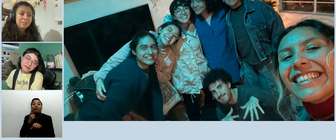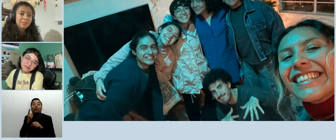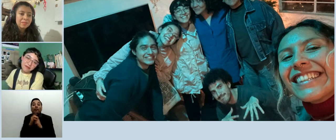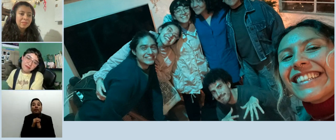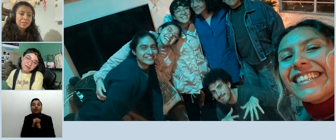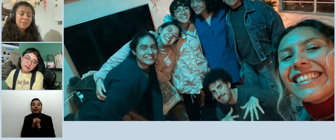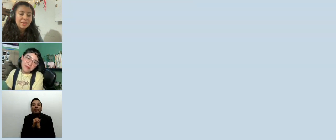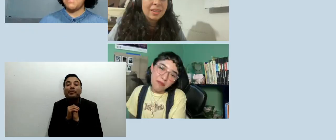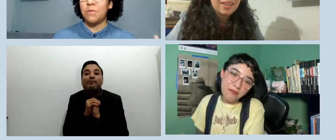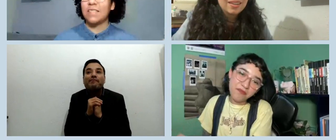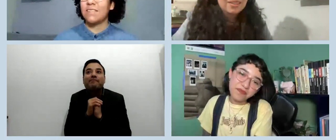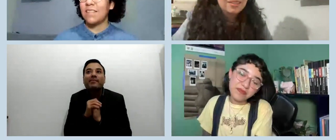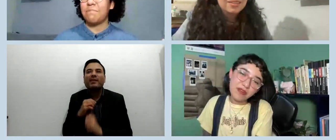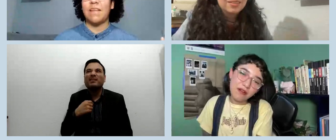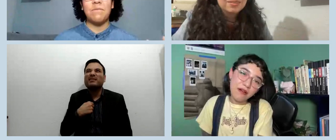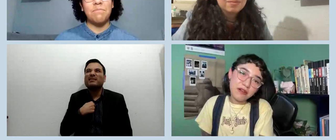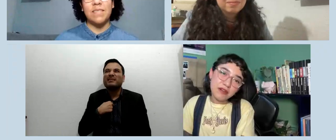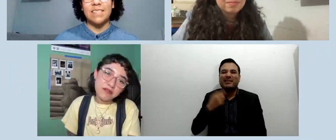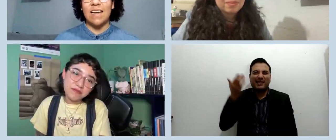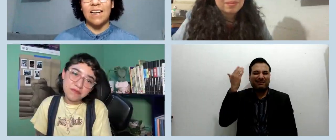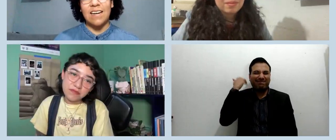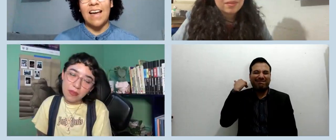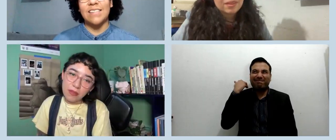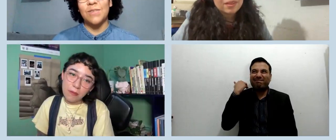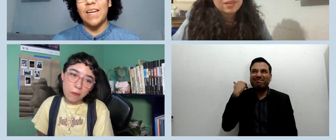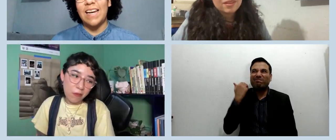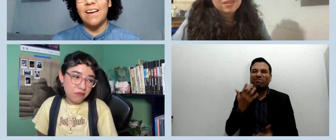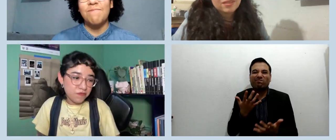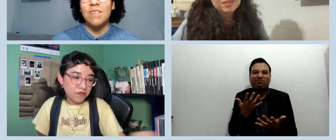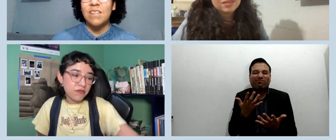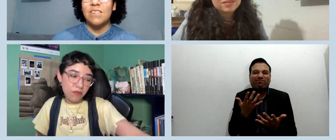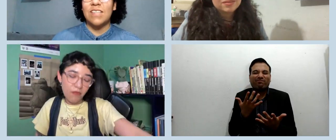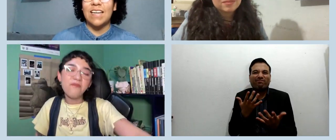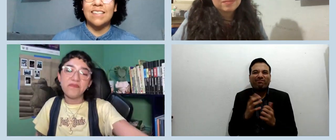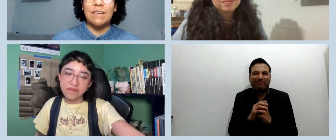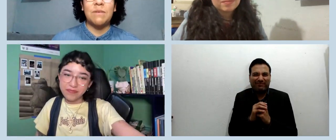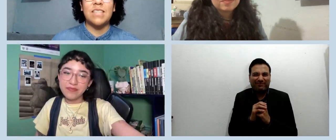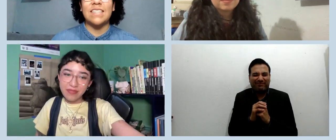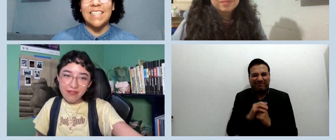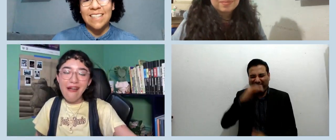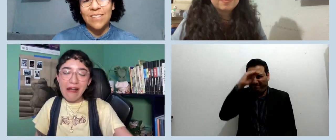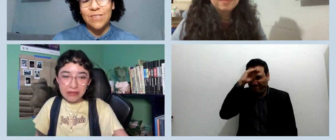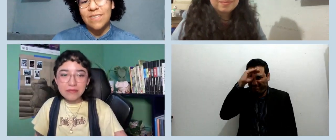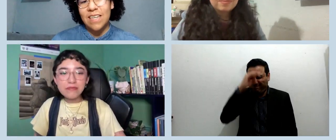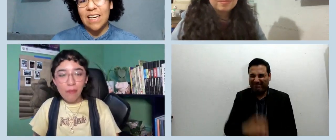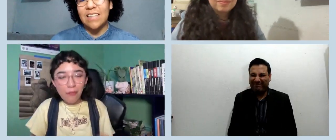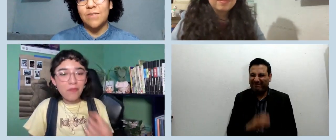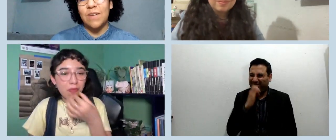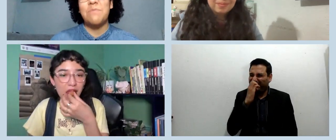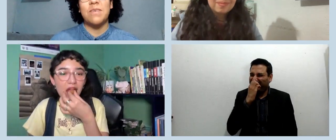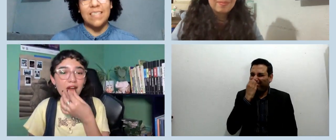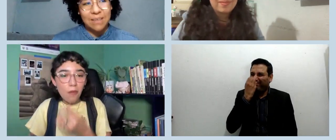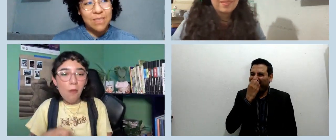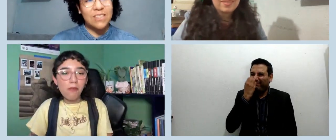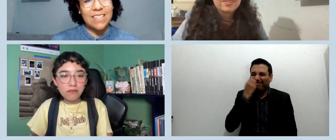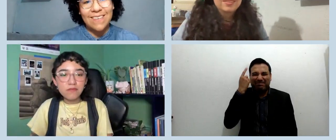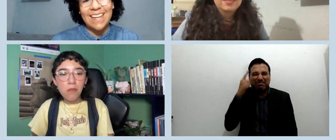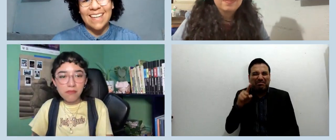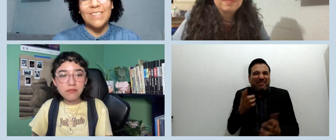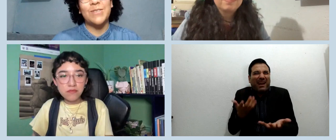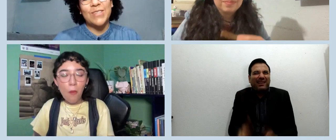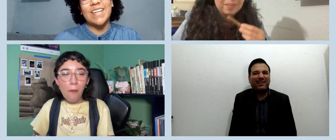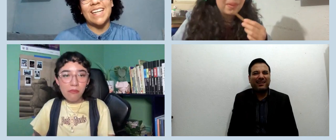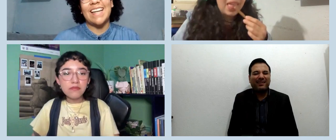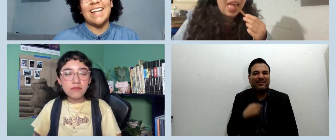yo estaba como en un momento de también pensar la escuela o sea Qué estábamos haciendo en la escuela porque también yo